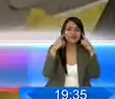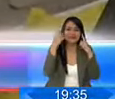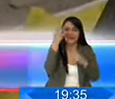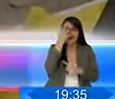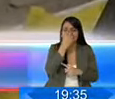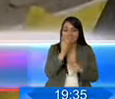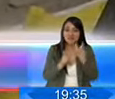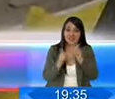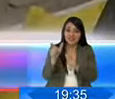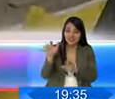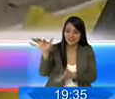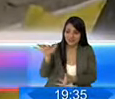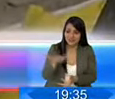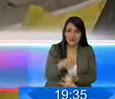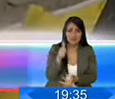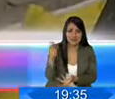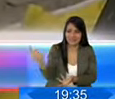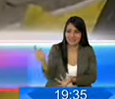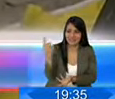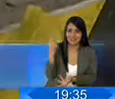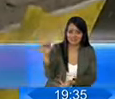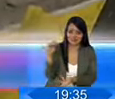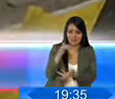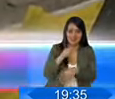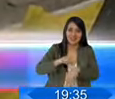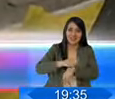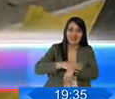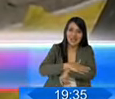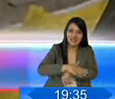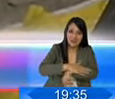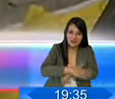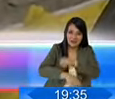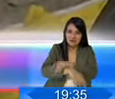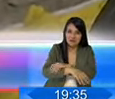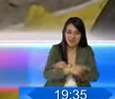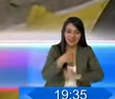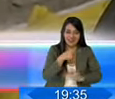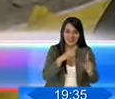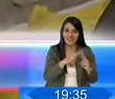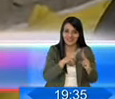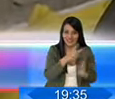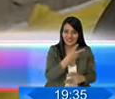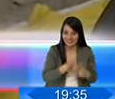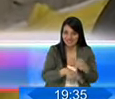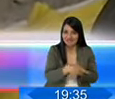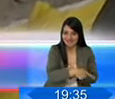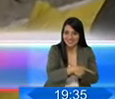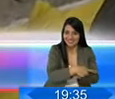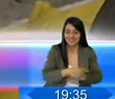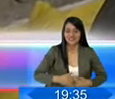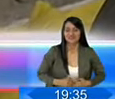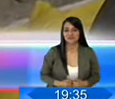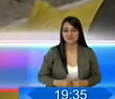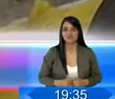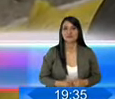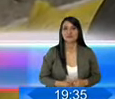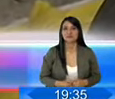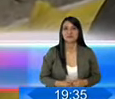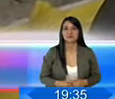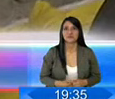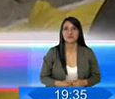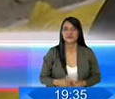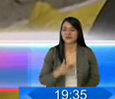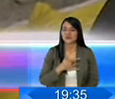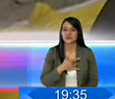venido a dejarme acá con la cremita, han conocido a mi hijo Michael. De verdad, como